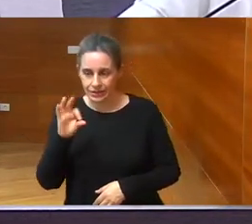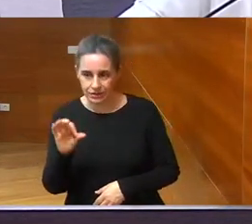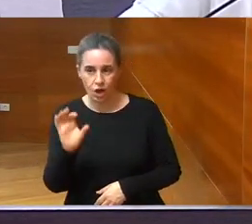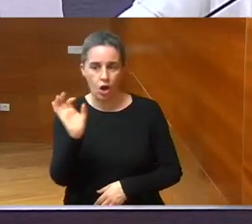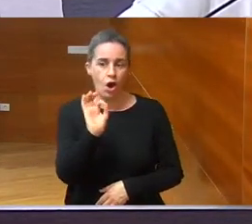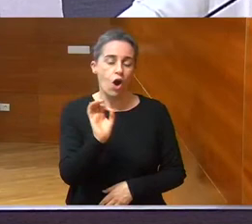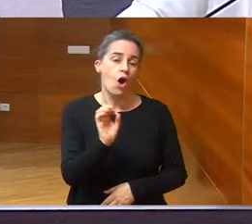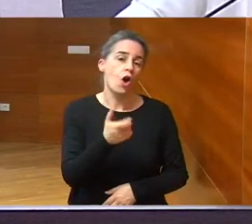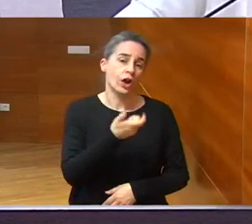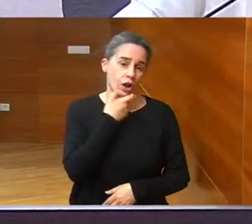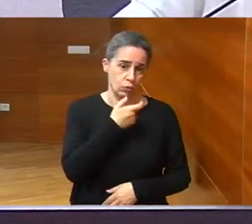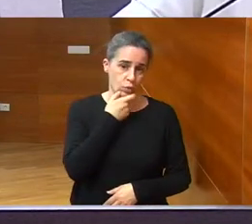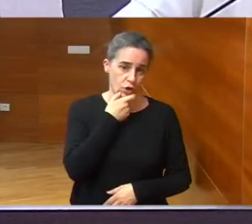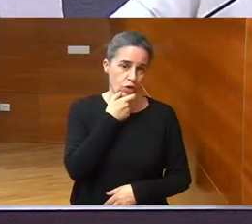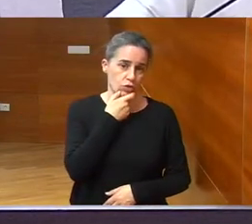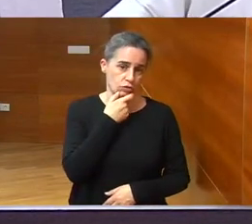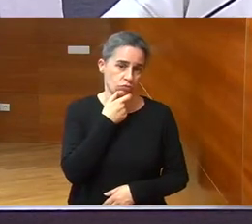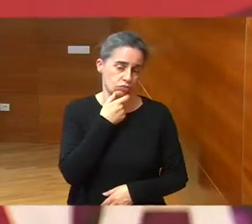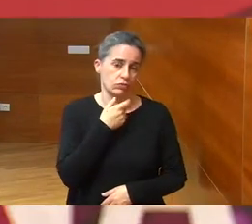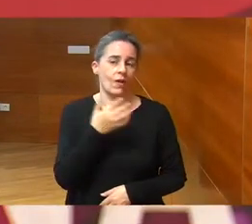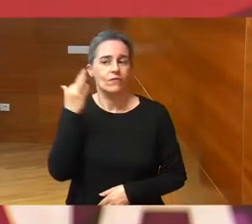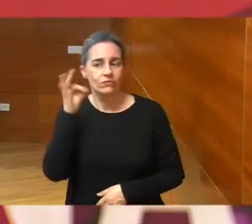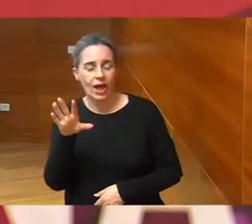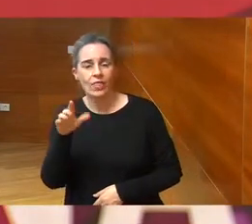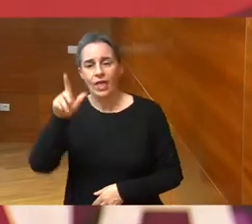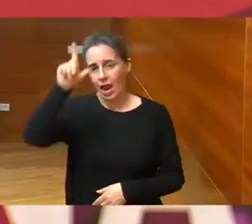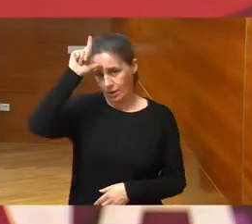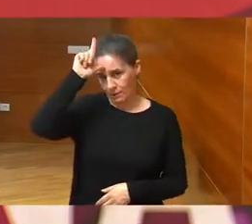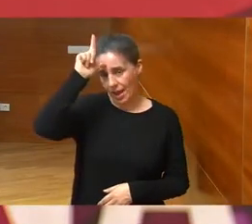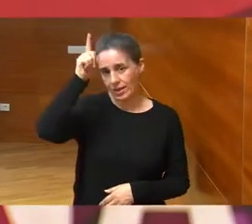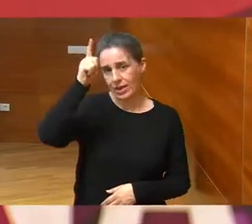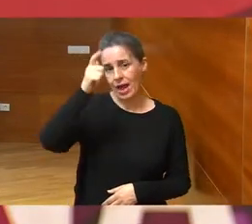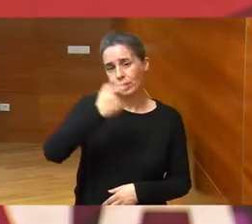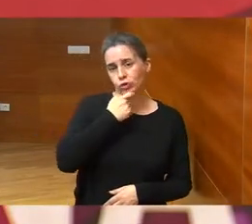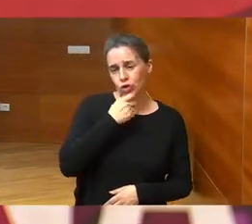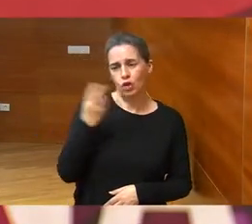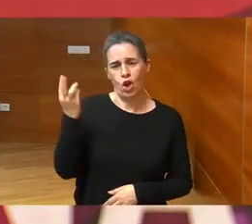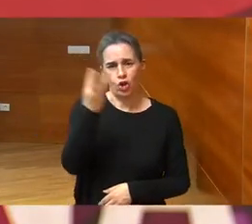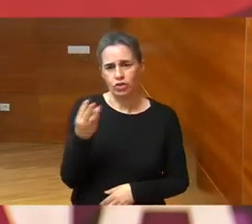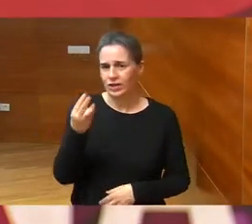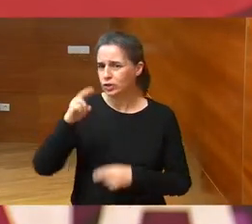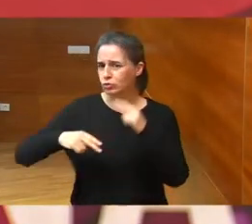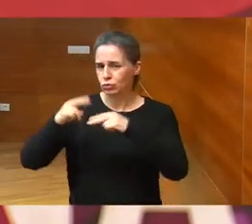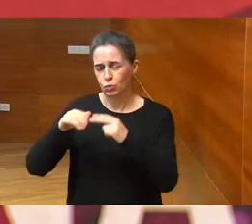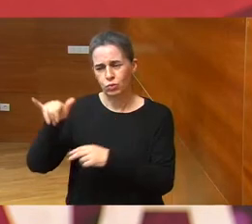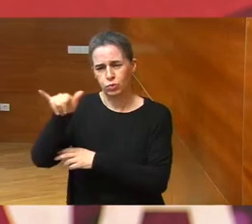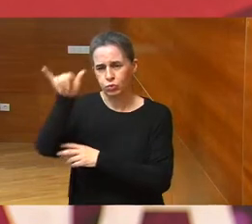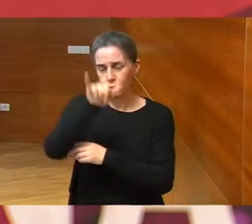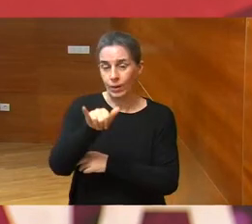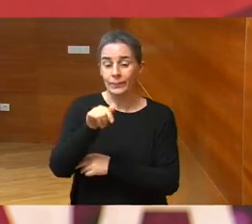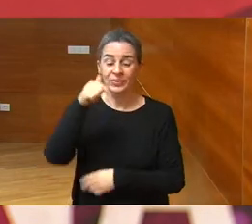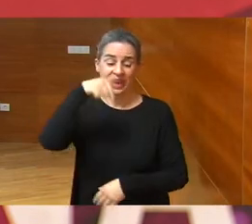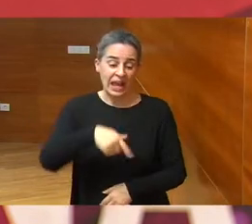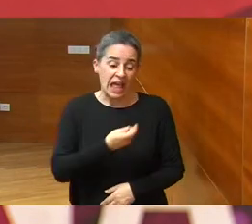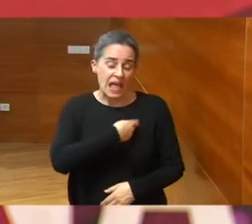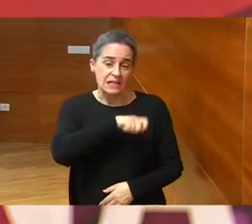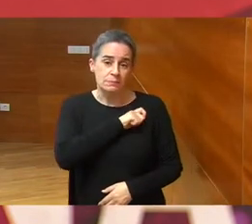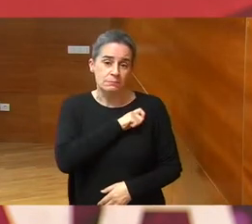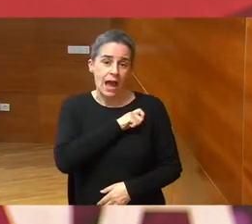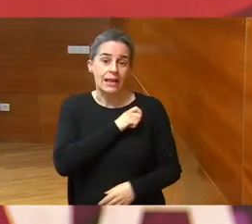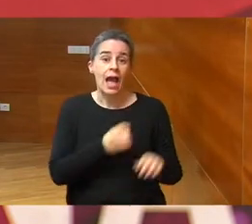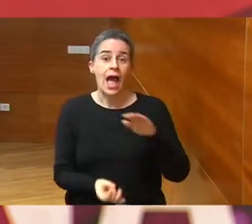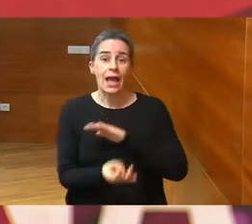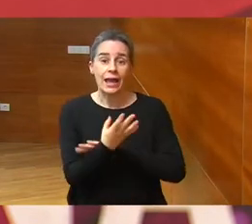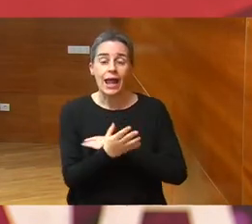Reino Unido aquí en España 1926 para que nos pagamos una idea en un salto Pero bueno se crea